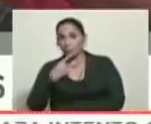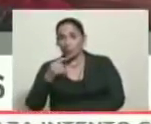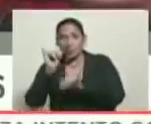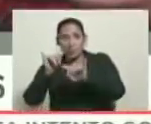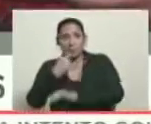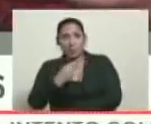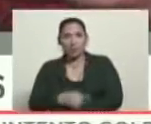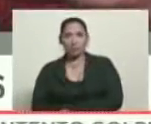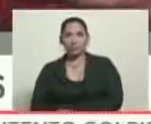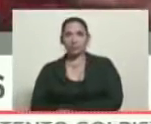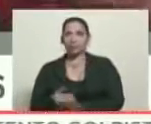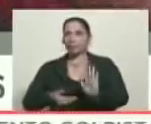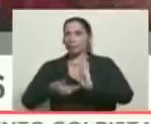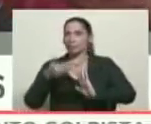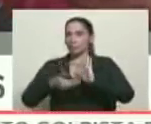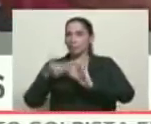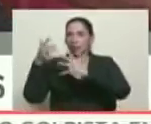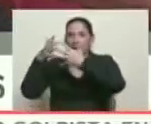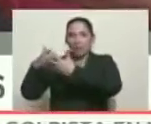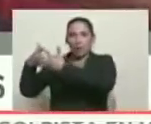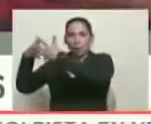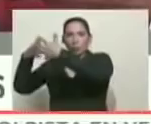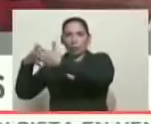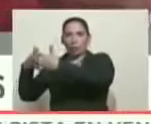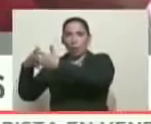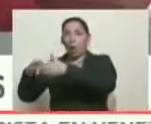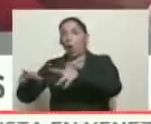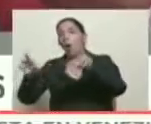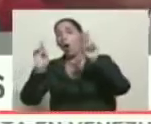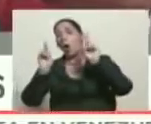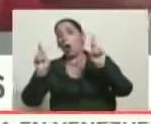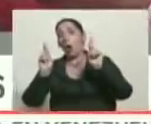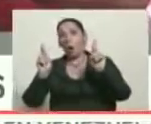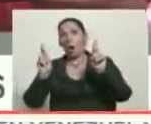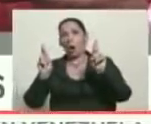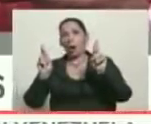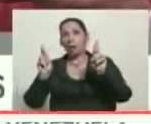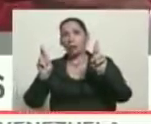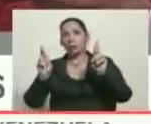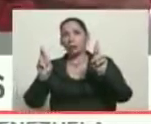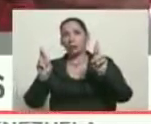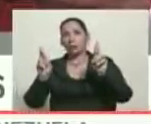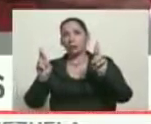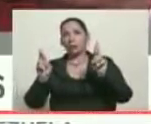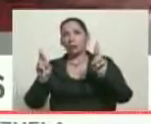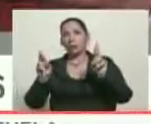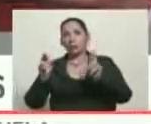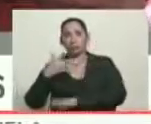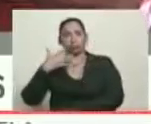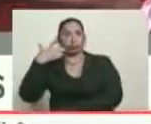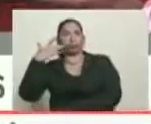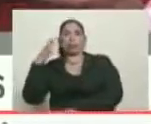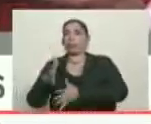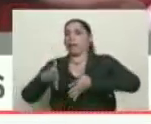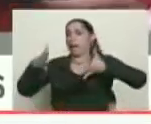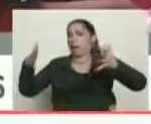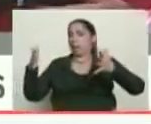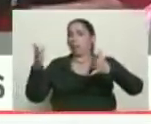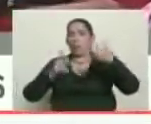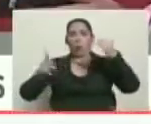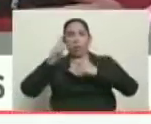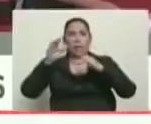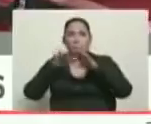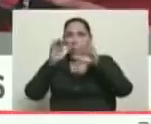Ahora, lo importante para Estados Unidos, ojalá ellos que se ufanan de ser la más grande potencia del mundo,